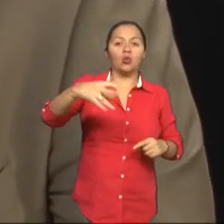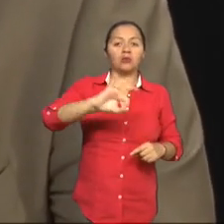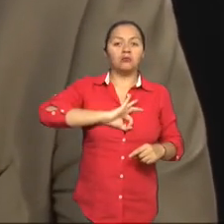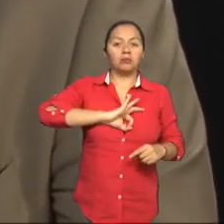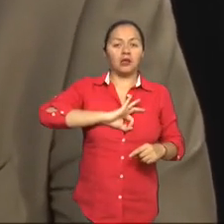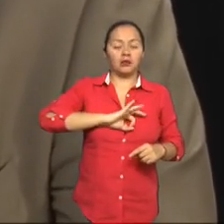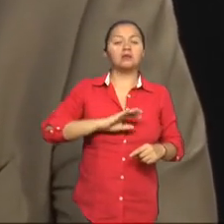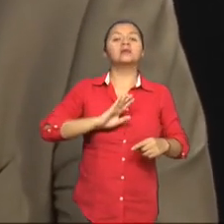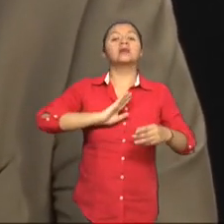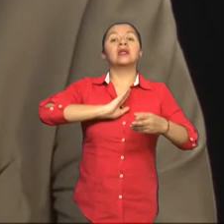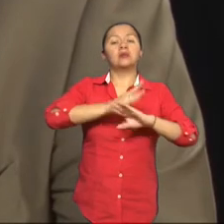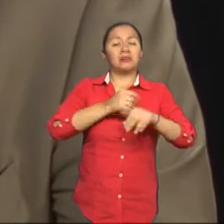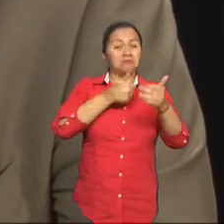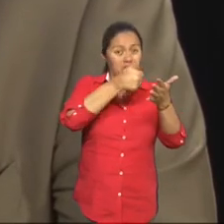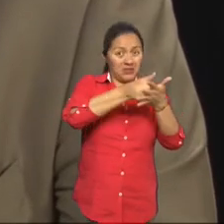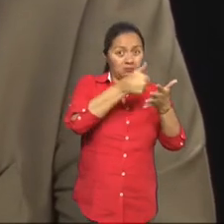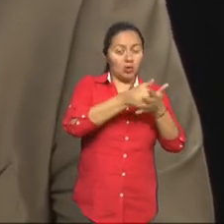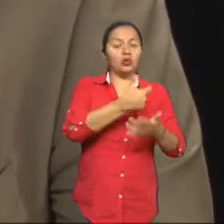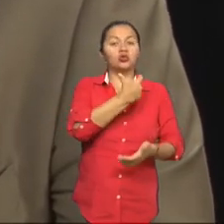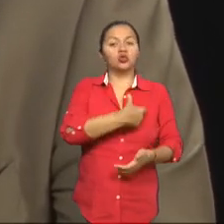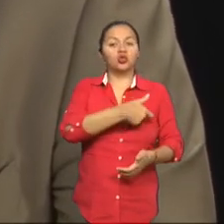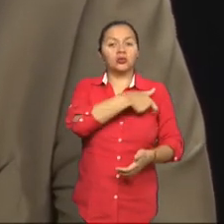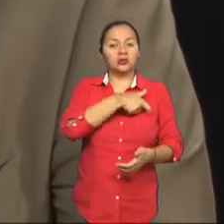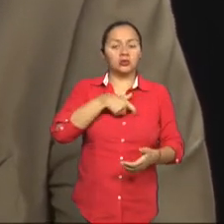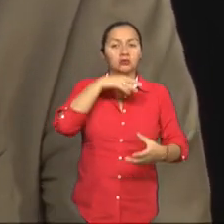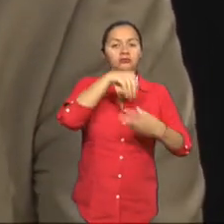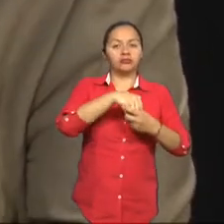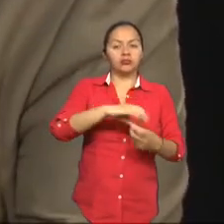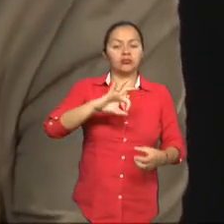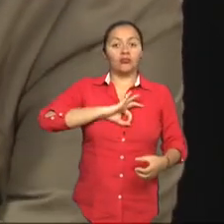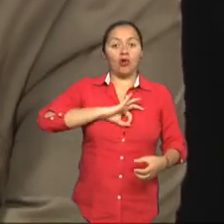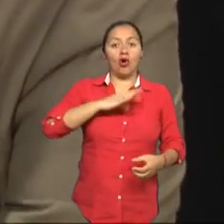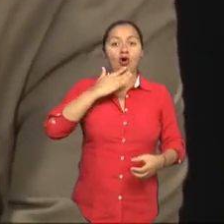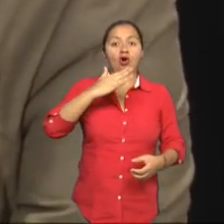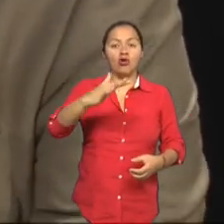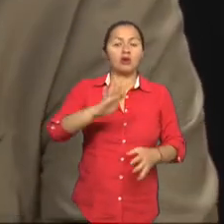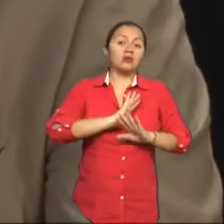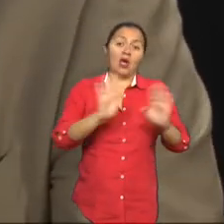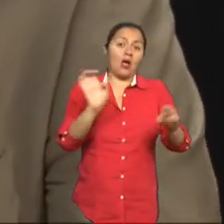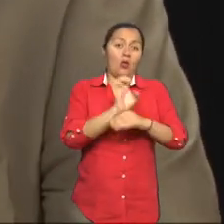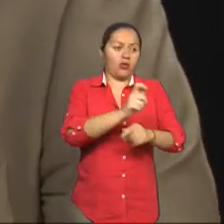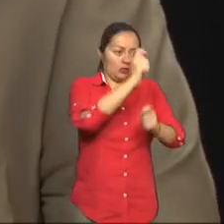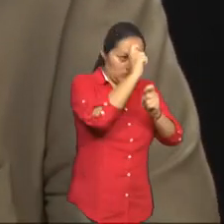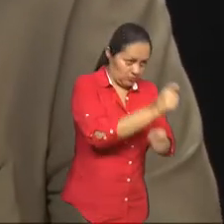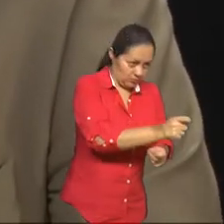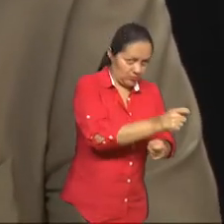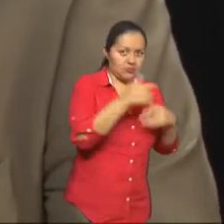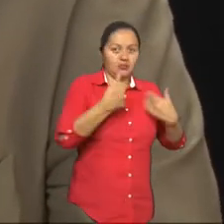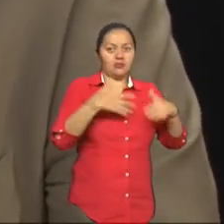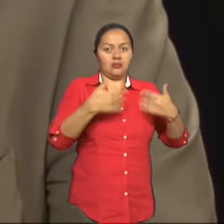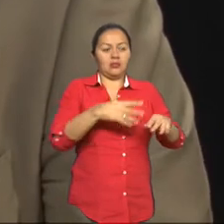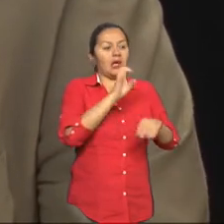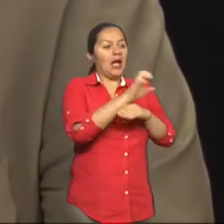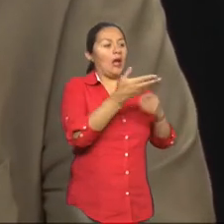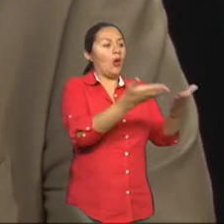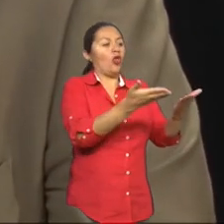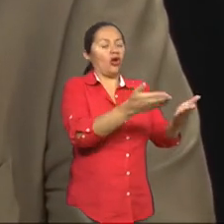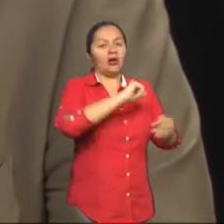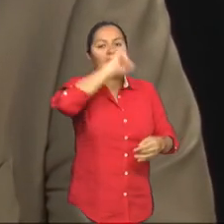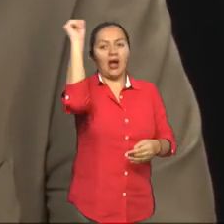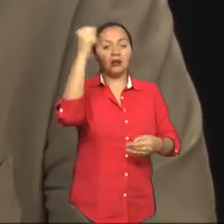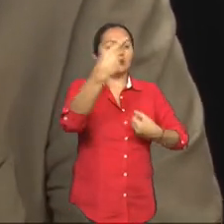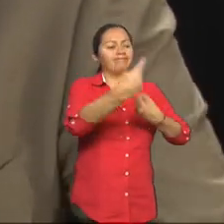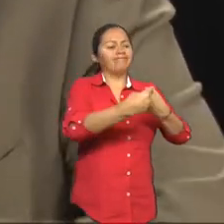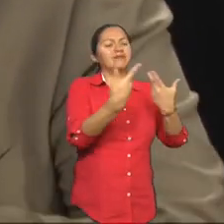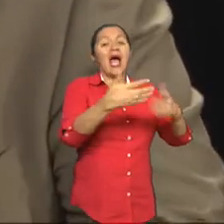chico, 15 días después, compite en Suiza y gana medalla de oro. Entonces, ya a él y a Ecuador, ya no es que solo viene por participar. Eso